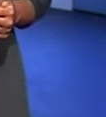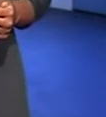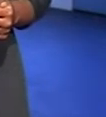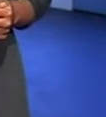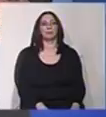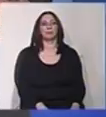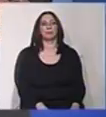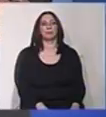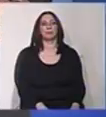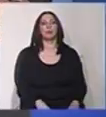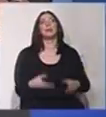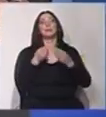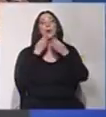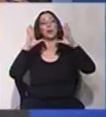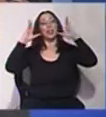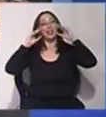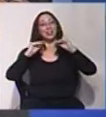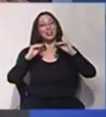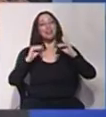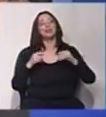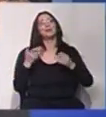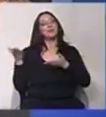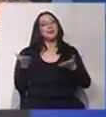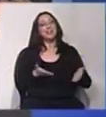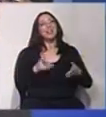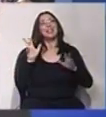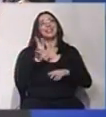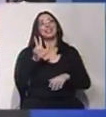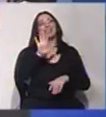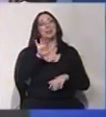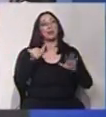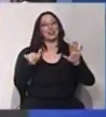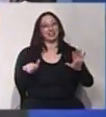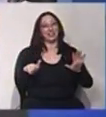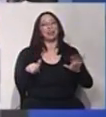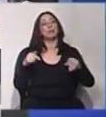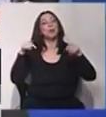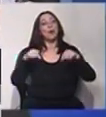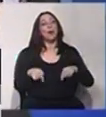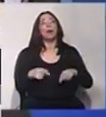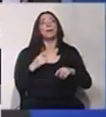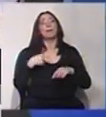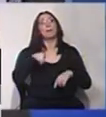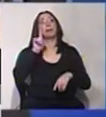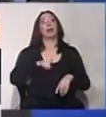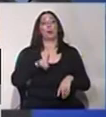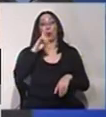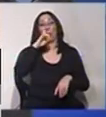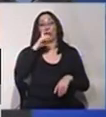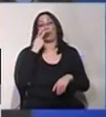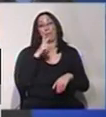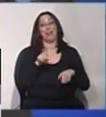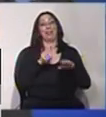señores, muy pero muy buenas noches. Bienvenidos a una nueva entrega de 3356. Hoy es el primero de junio de